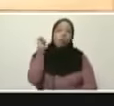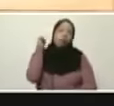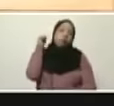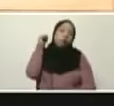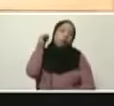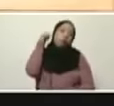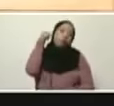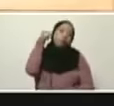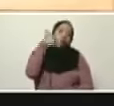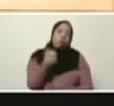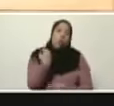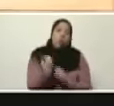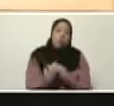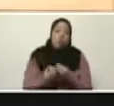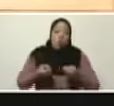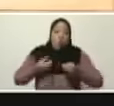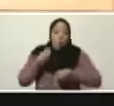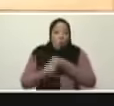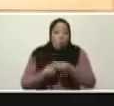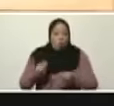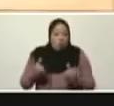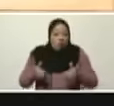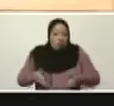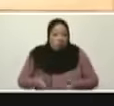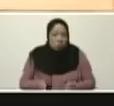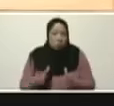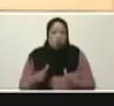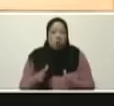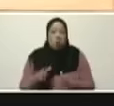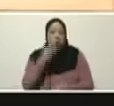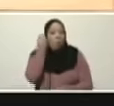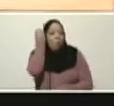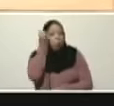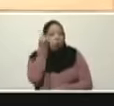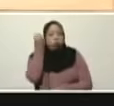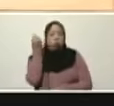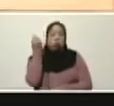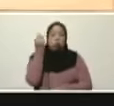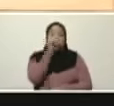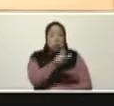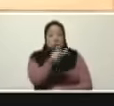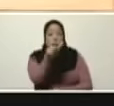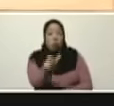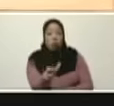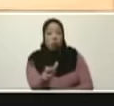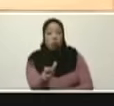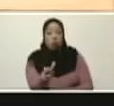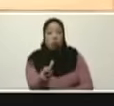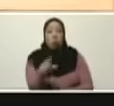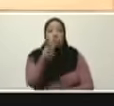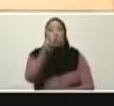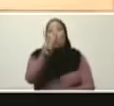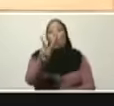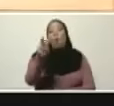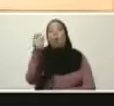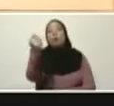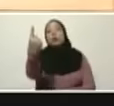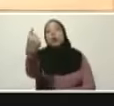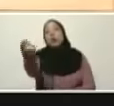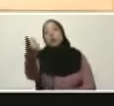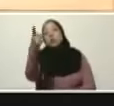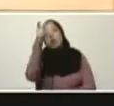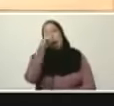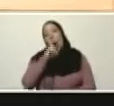hecho nadie crea qué hace 211